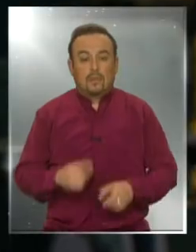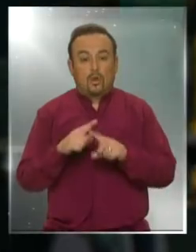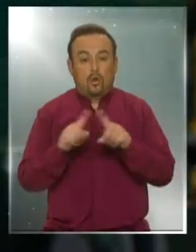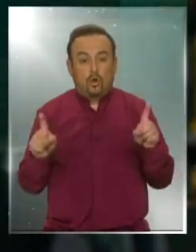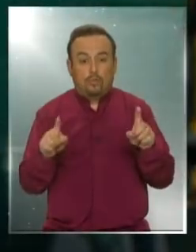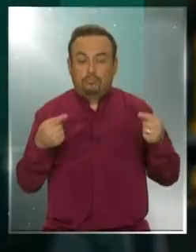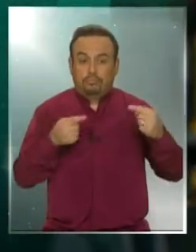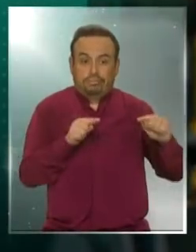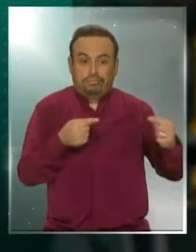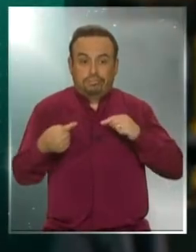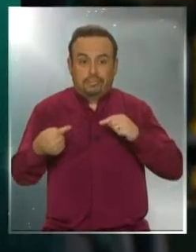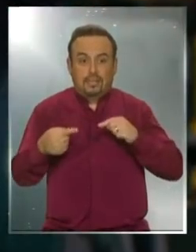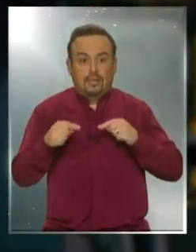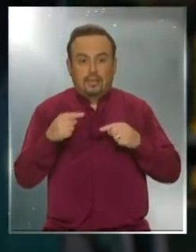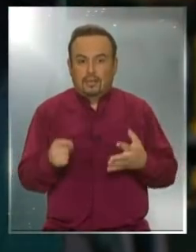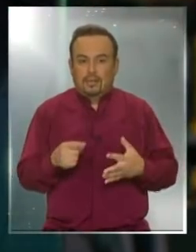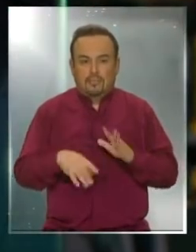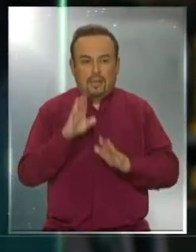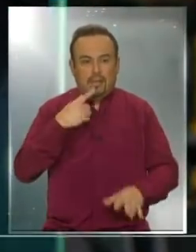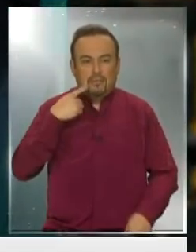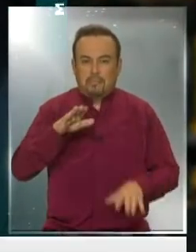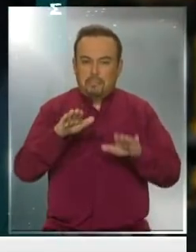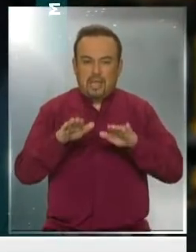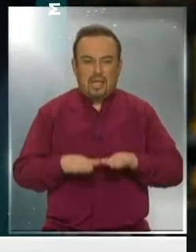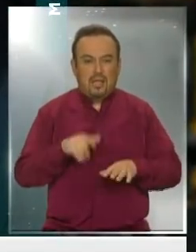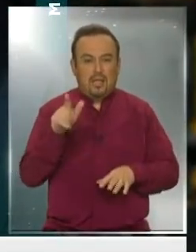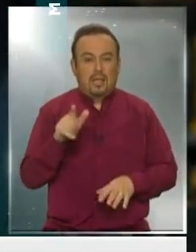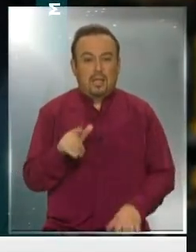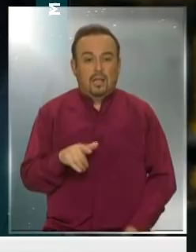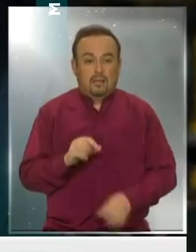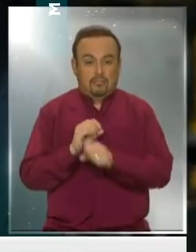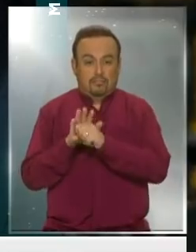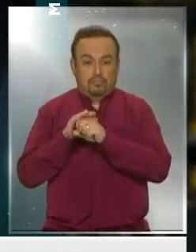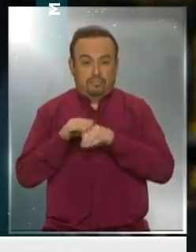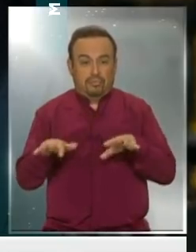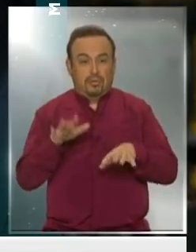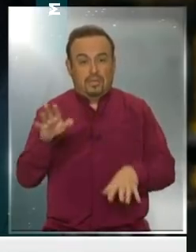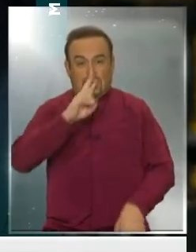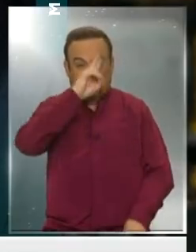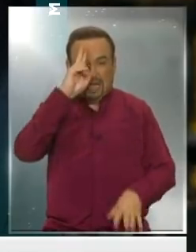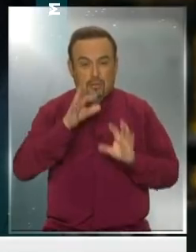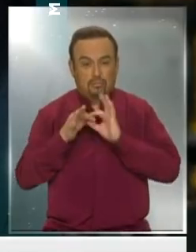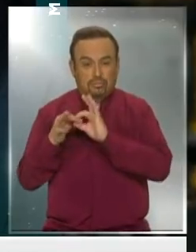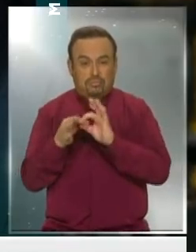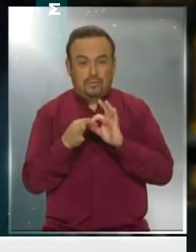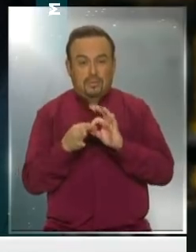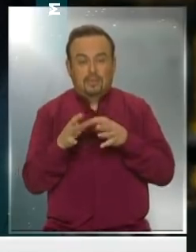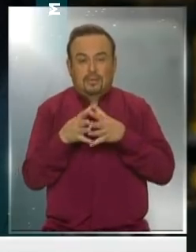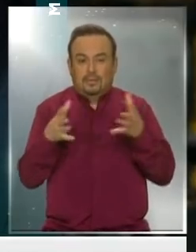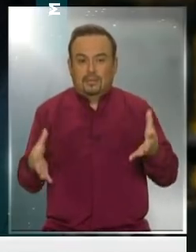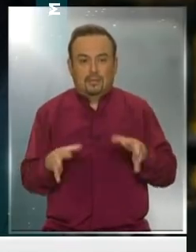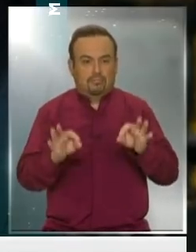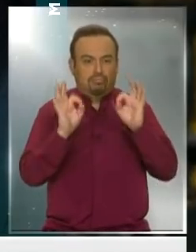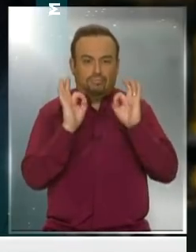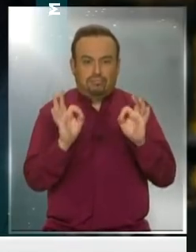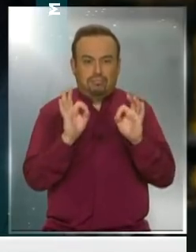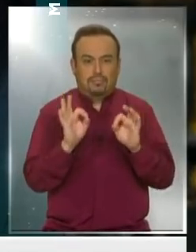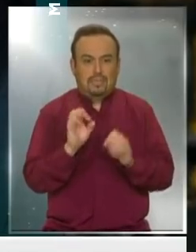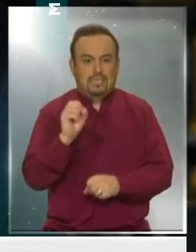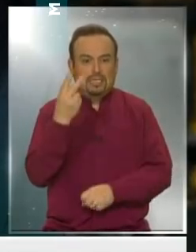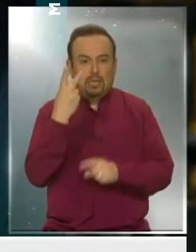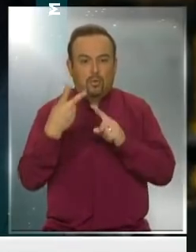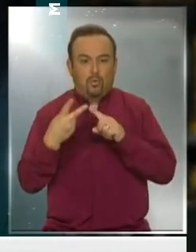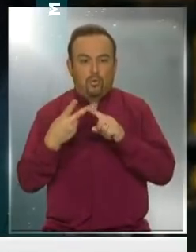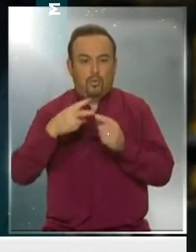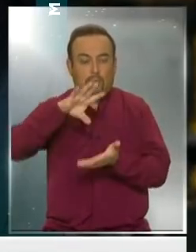Otras discusiones que se cruzan fundamentalmente en lo mismo, ¿no? El coronavirus. Estamos viendo cómo el Reino Unido de la Gran Bretaña se ha convertido ya oficialmente en el segundo